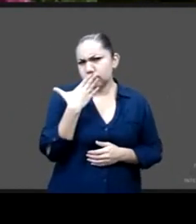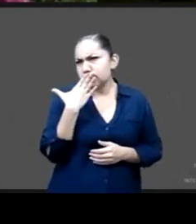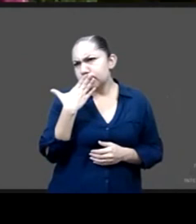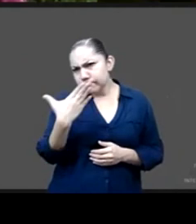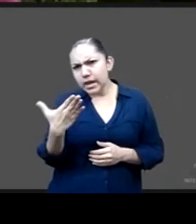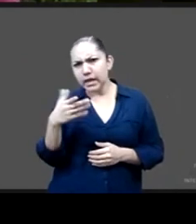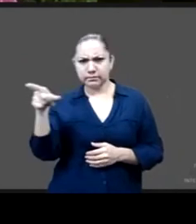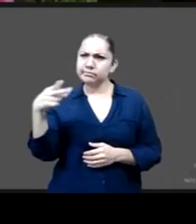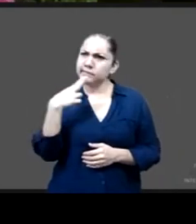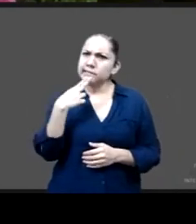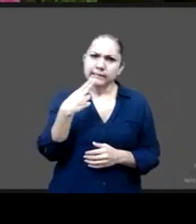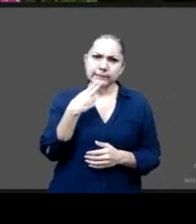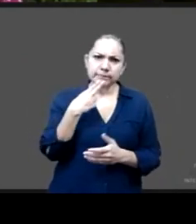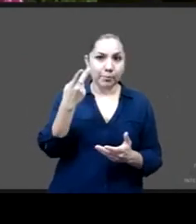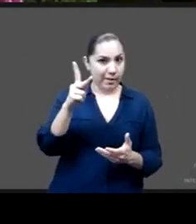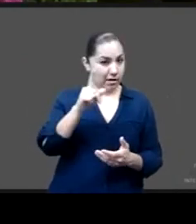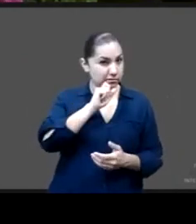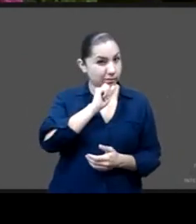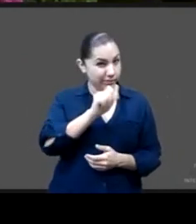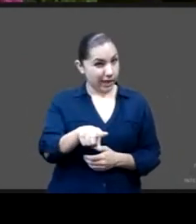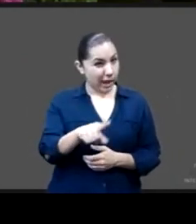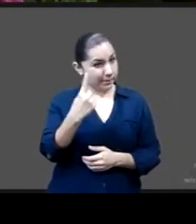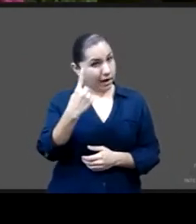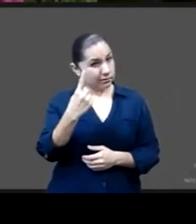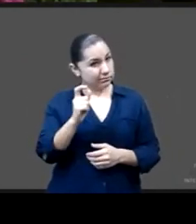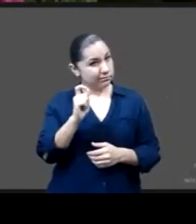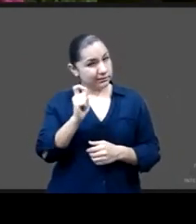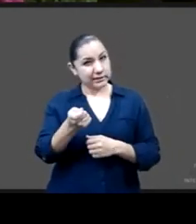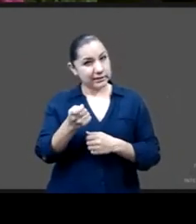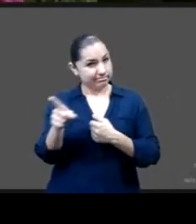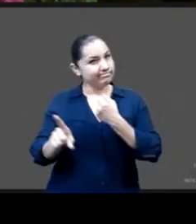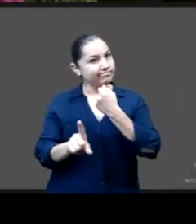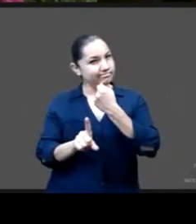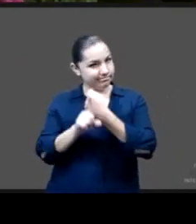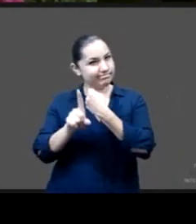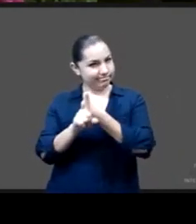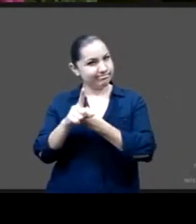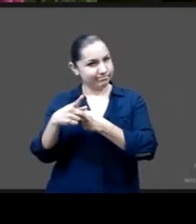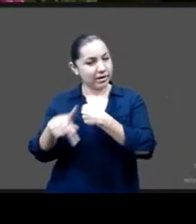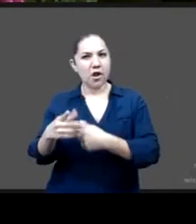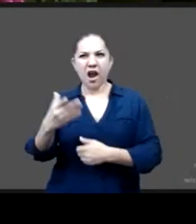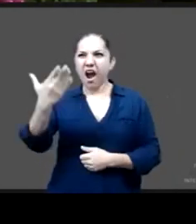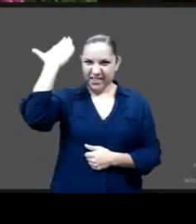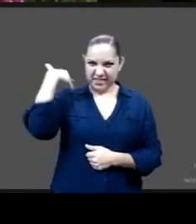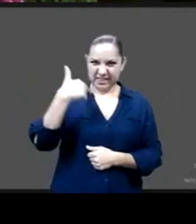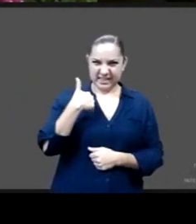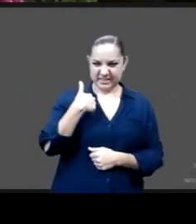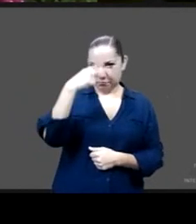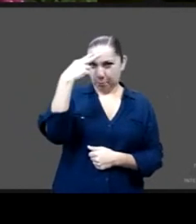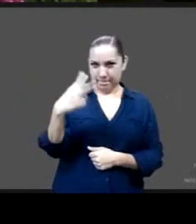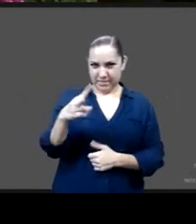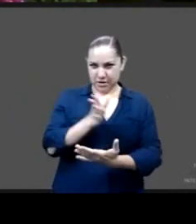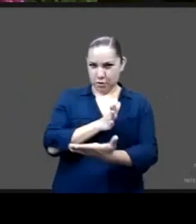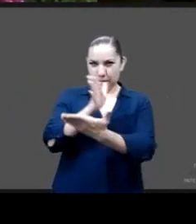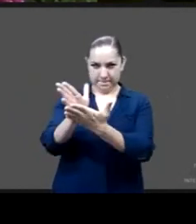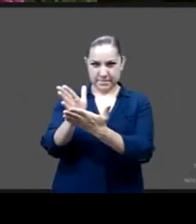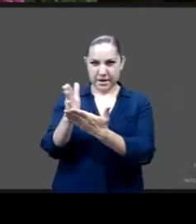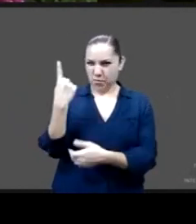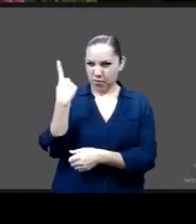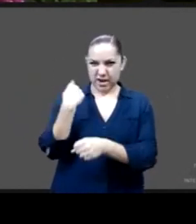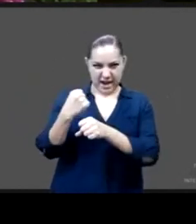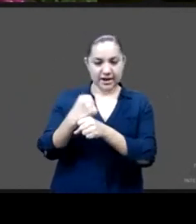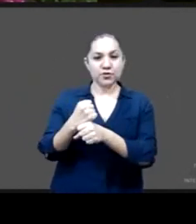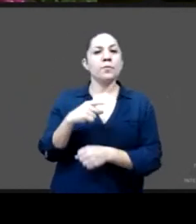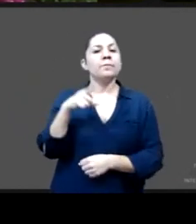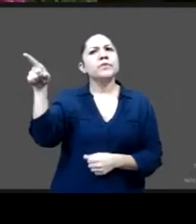un año que yo estuve en México se anunciaba un programa como de 40 mil millones de pesos mexicanos una cosa así para subsidios a jóvenes y la pregunta que uno hacía